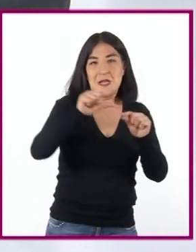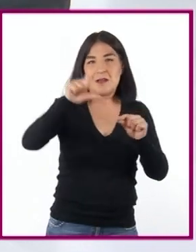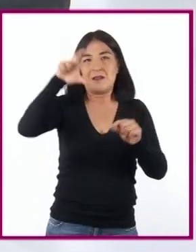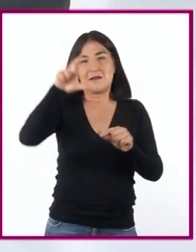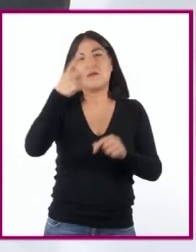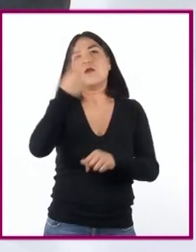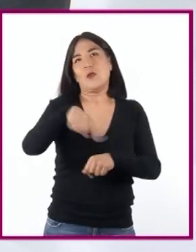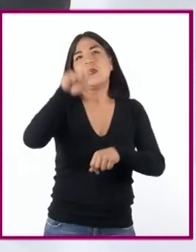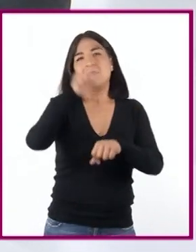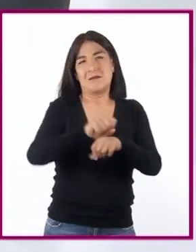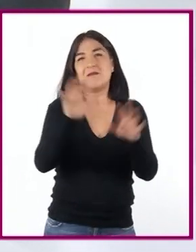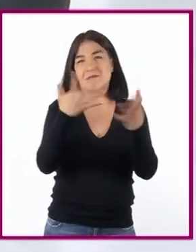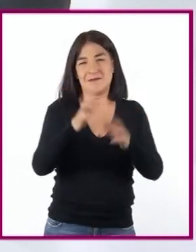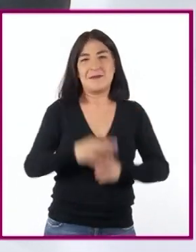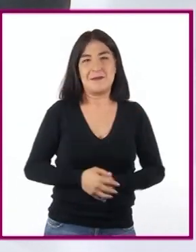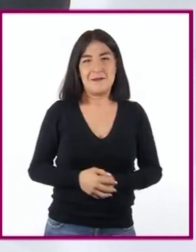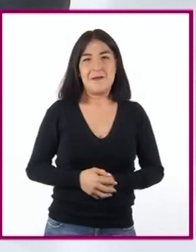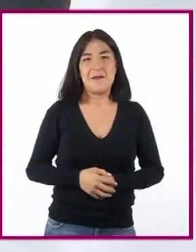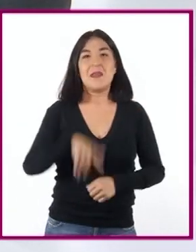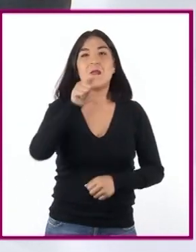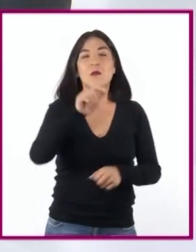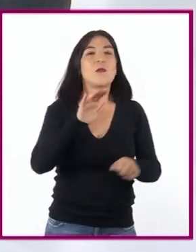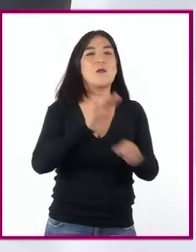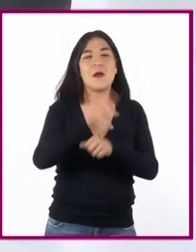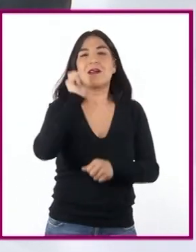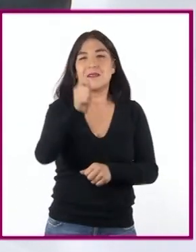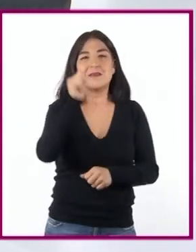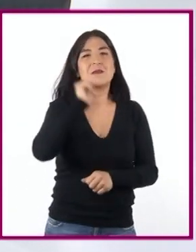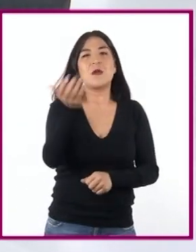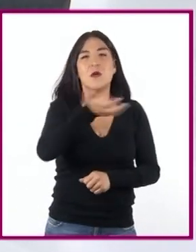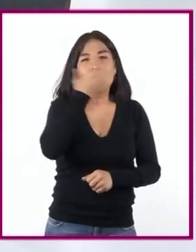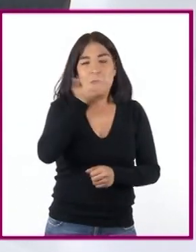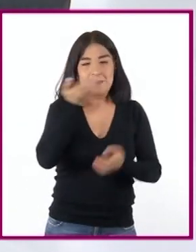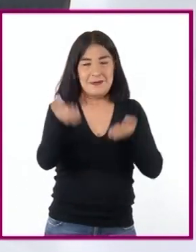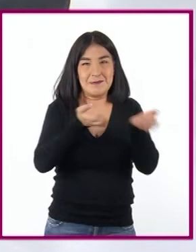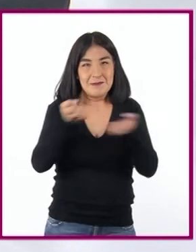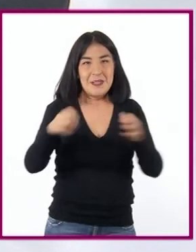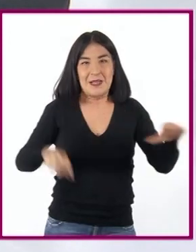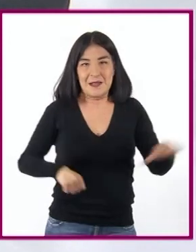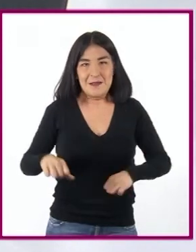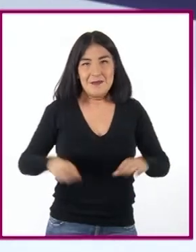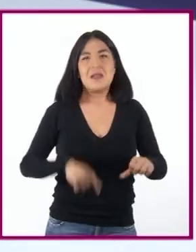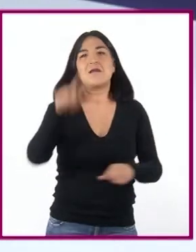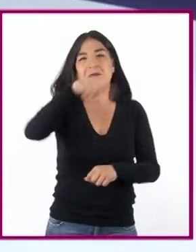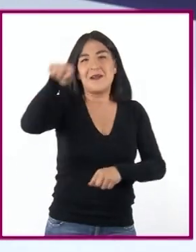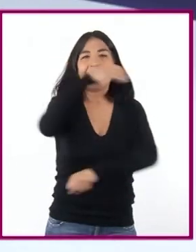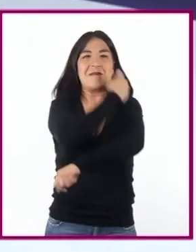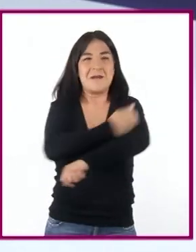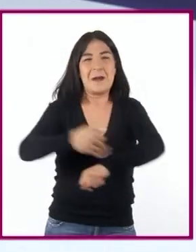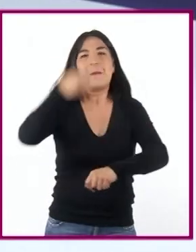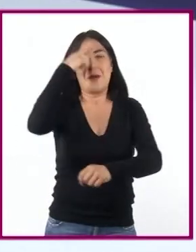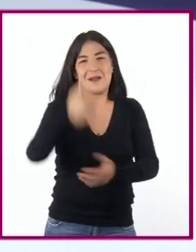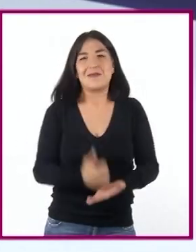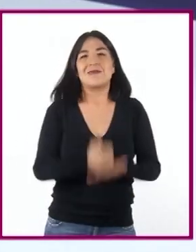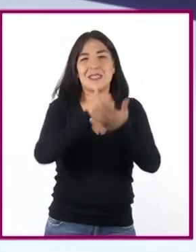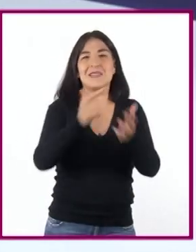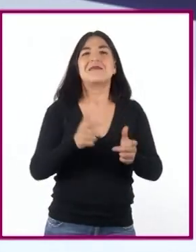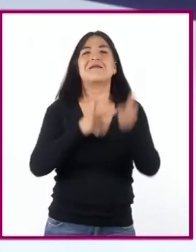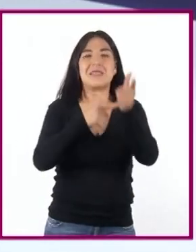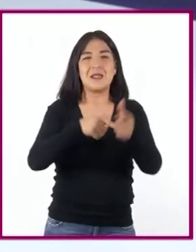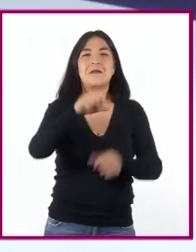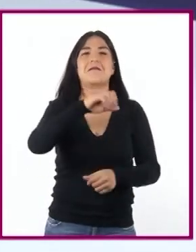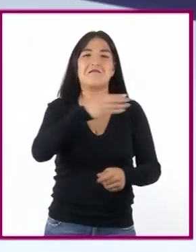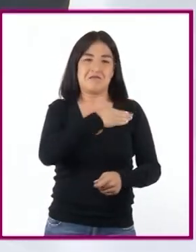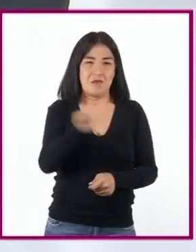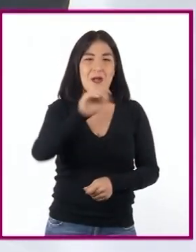como mínimo. Adquirir el hábito de la activación física en su familia va a contribuir a mantener una buena salud